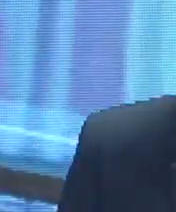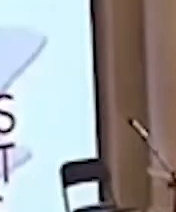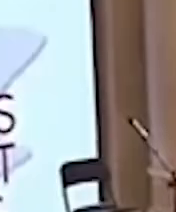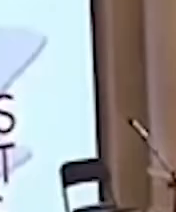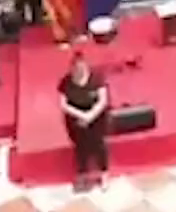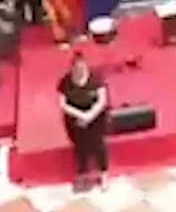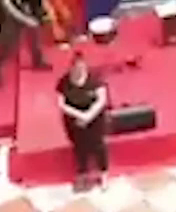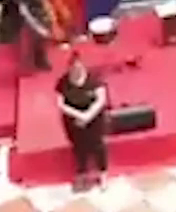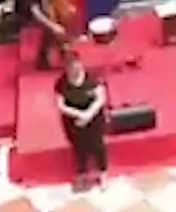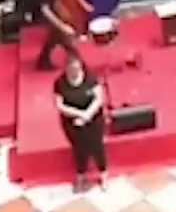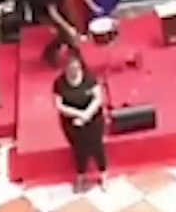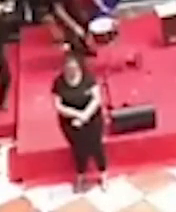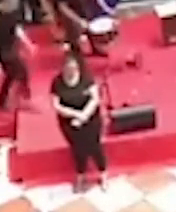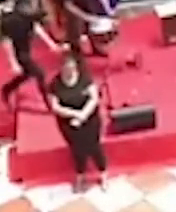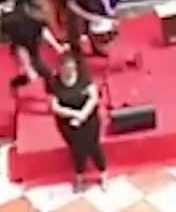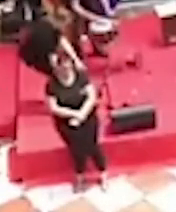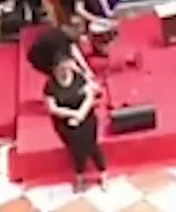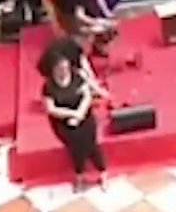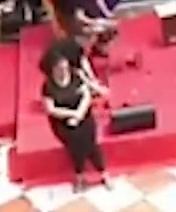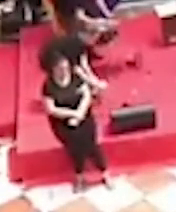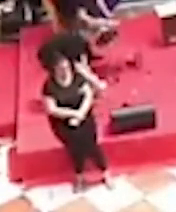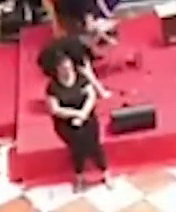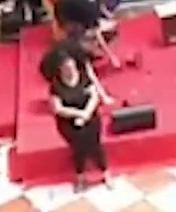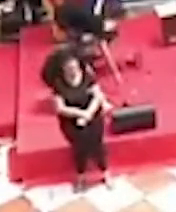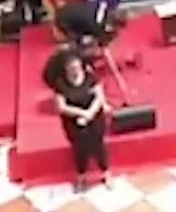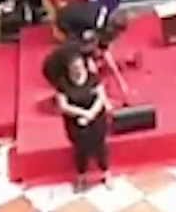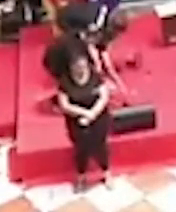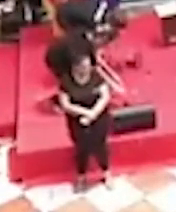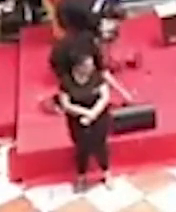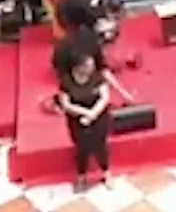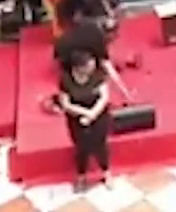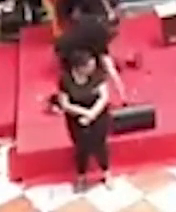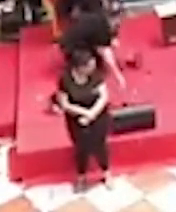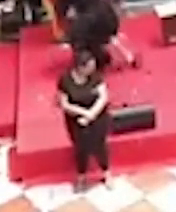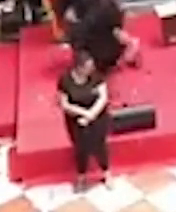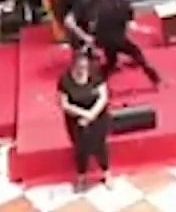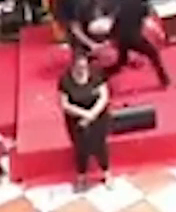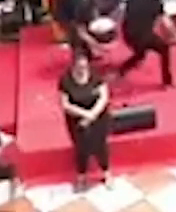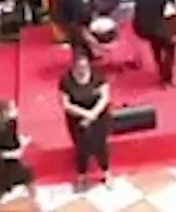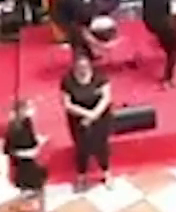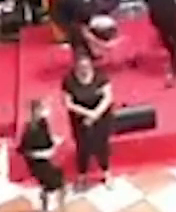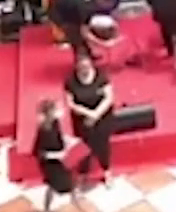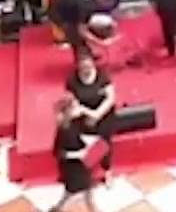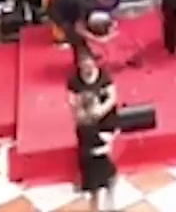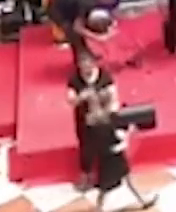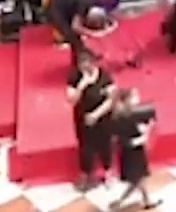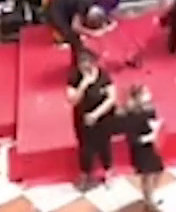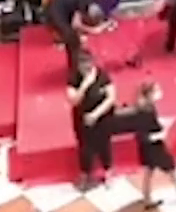de tratar de elevar barreras donde jamás las hubo. Es que, en fin, Chimo Puig apila 50